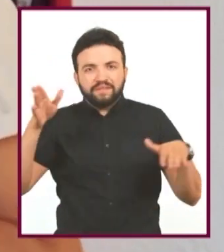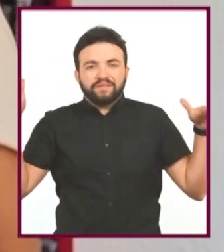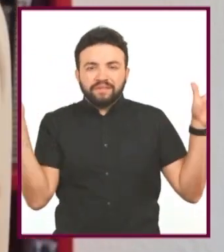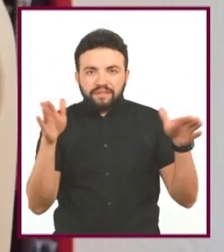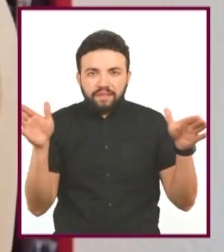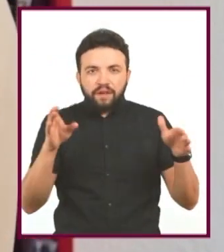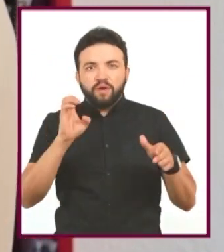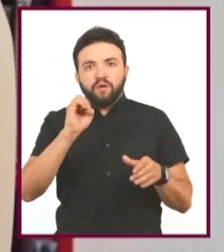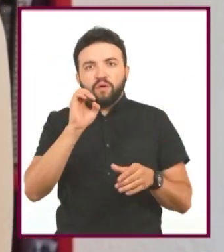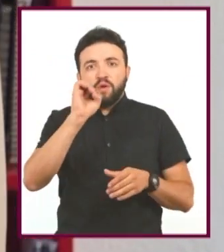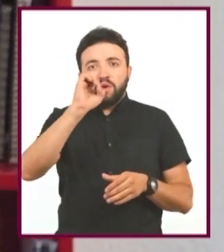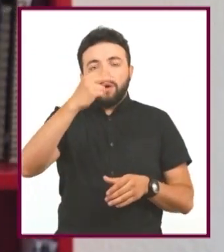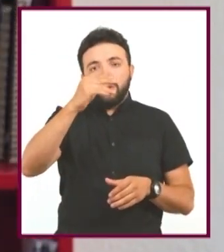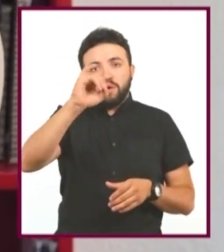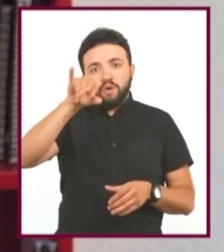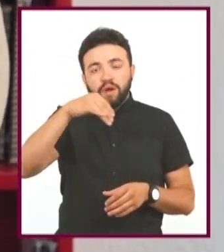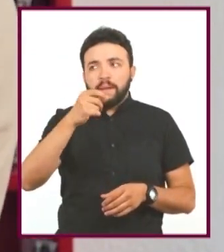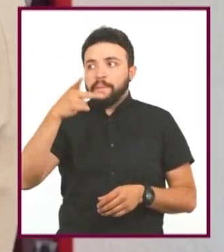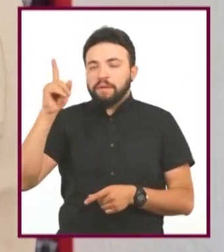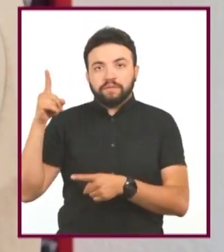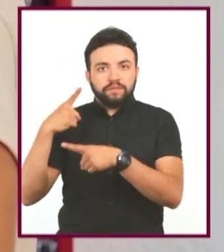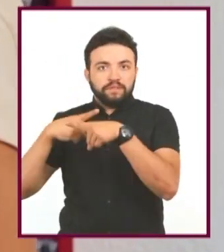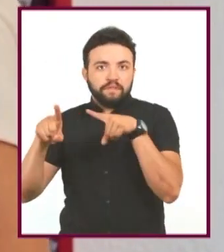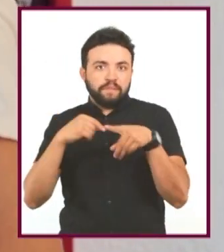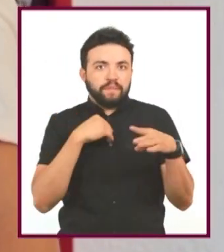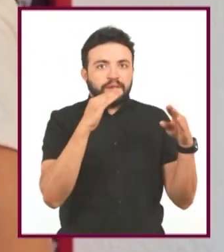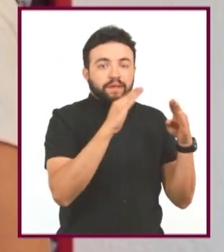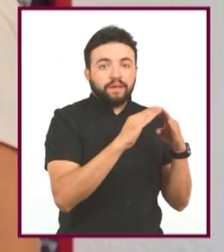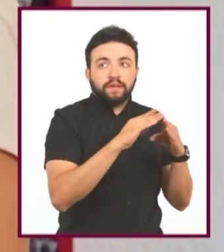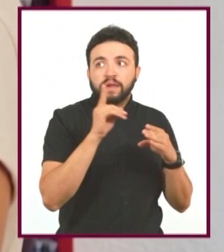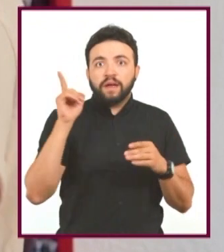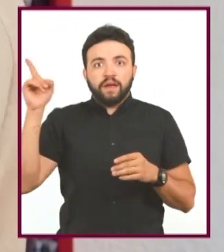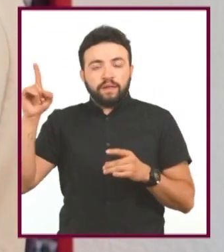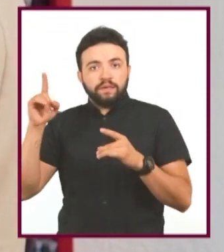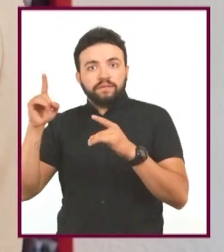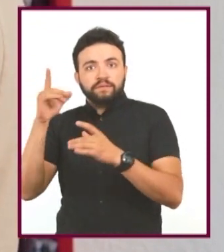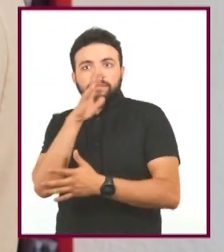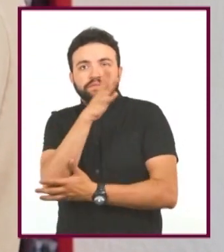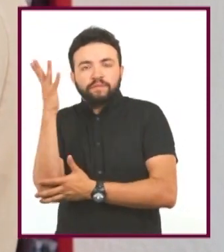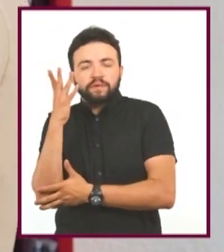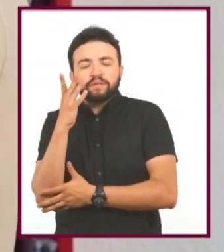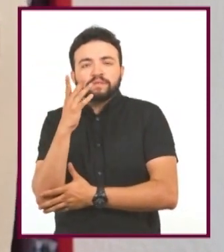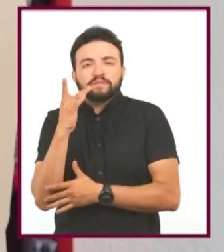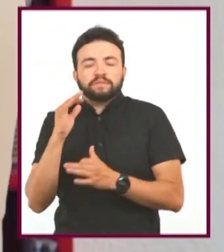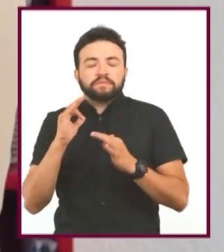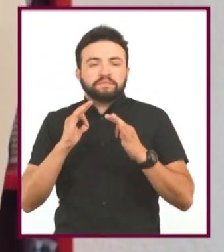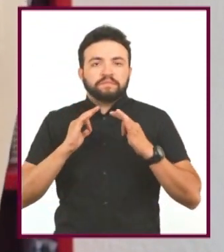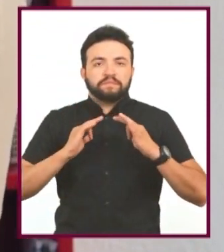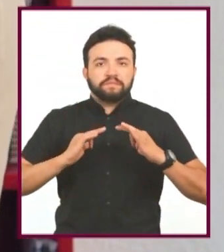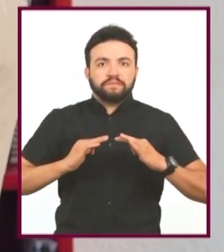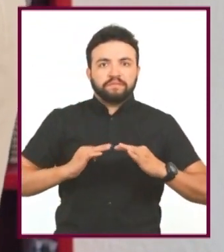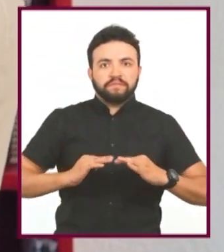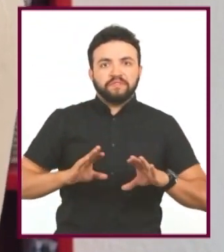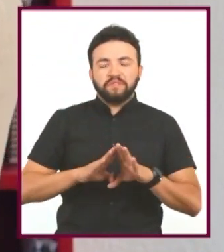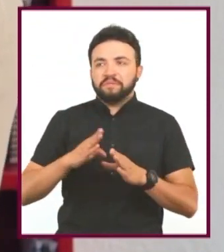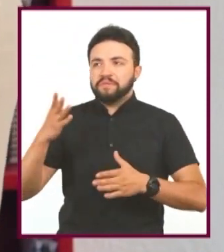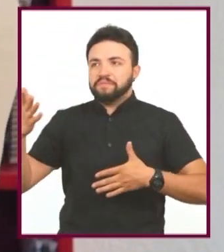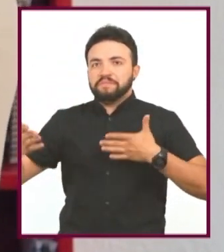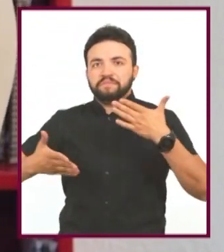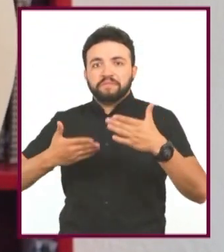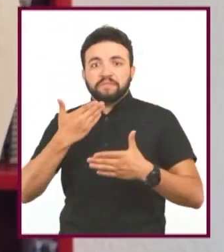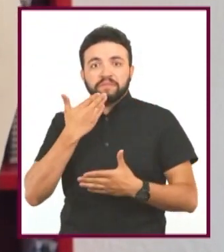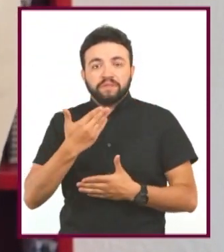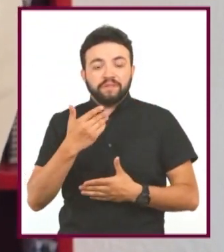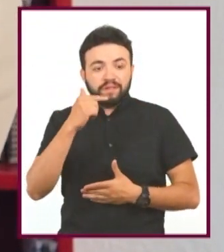todos los sonidos eran tan distintos a los de mi casa, que parecían relajantes. Aún logrando estar en silencio aquí en mi casa, Siempre hay algo que